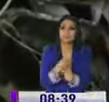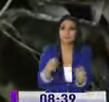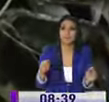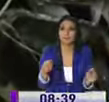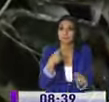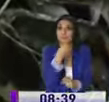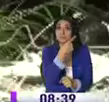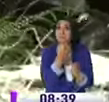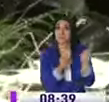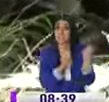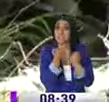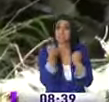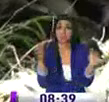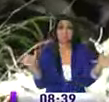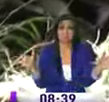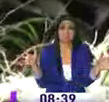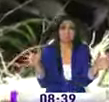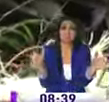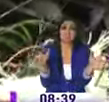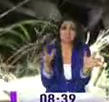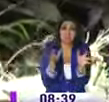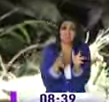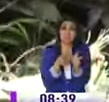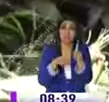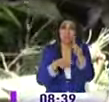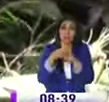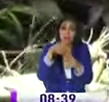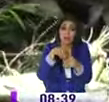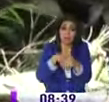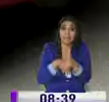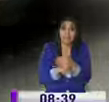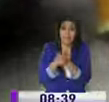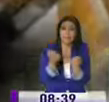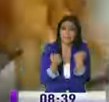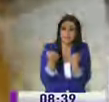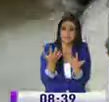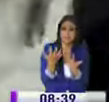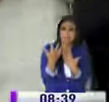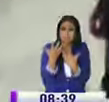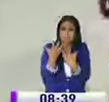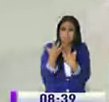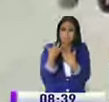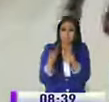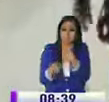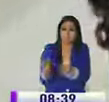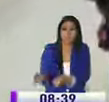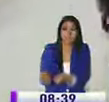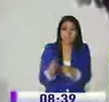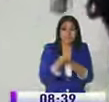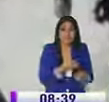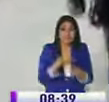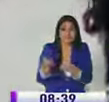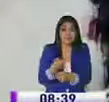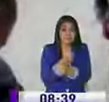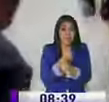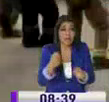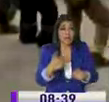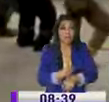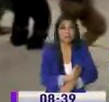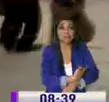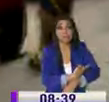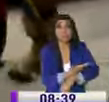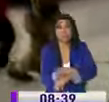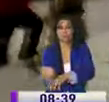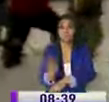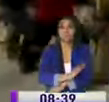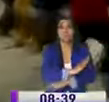reducido a un puñado de fierros muchos quedaron atrapados entre las latas el rescate de los afectados demoró hasta el siguiente día